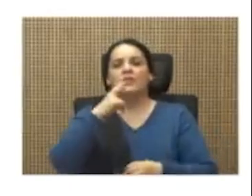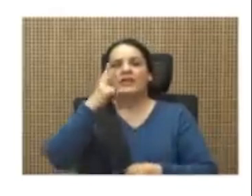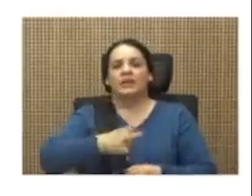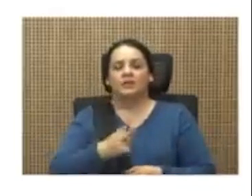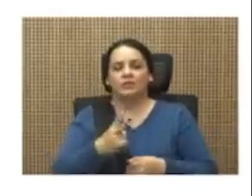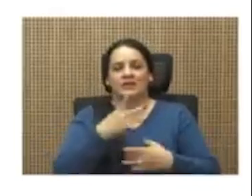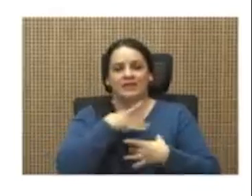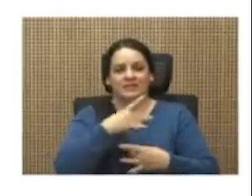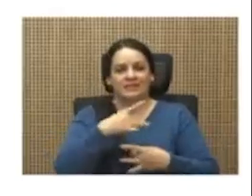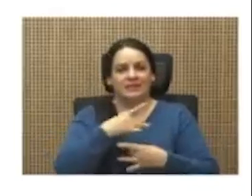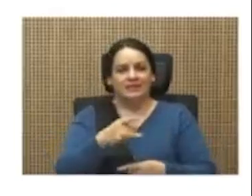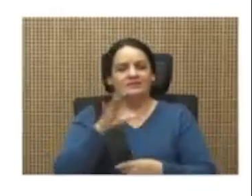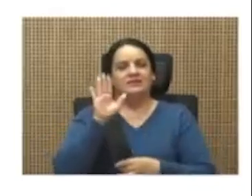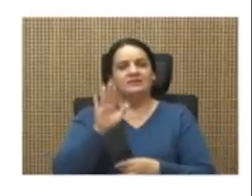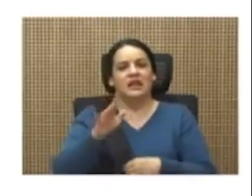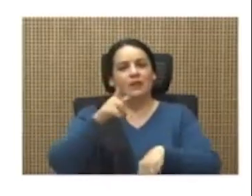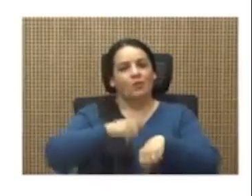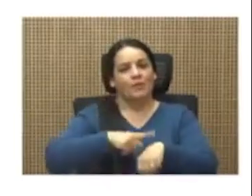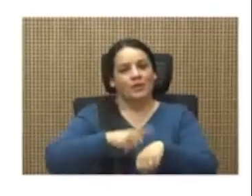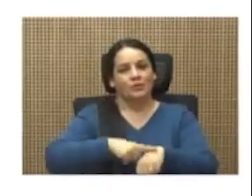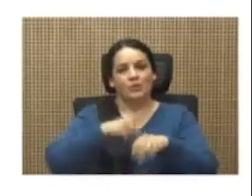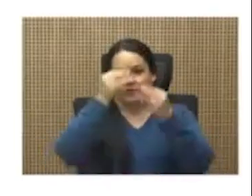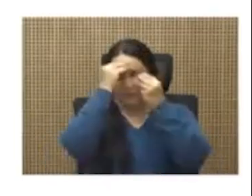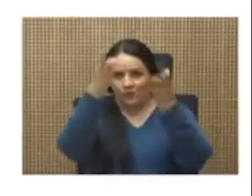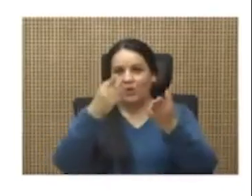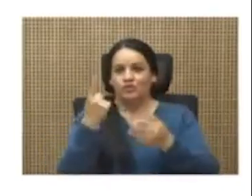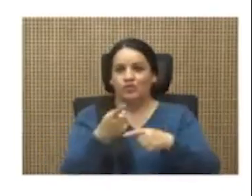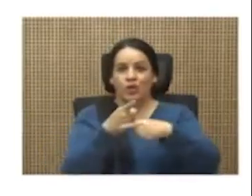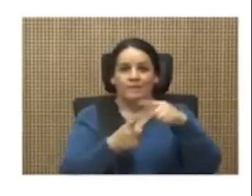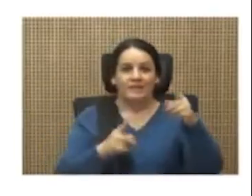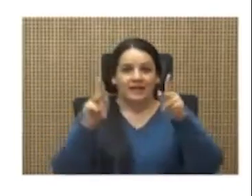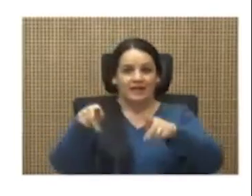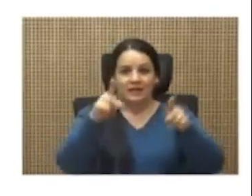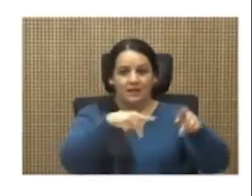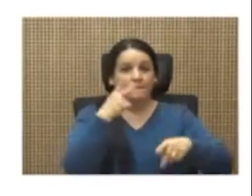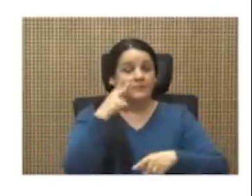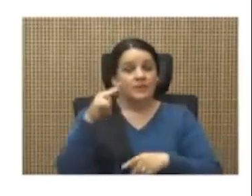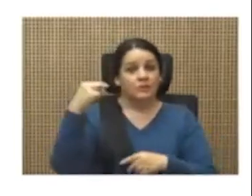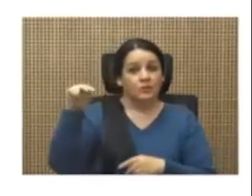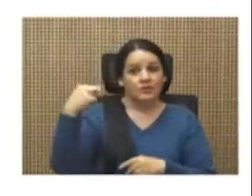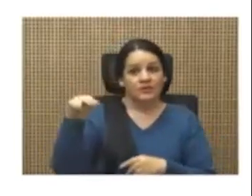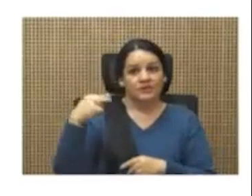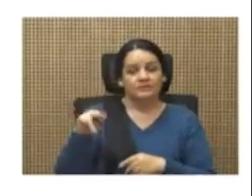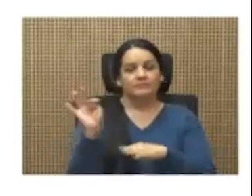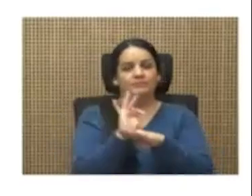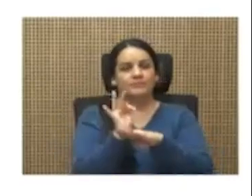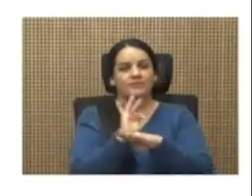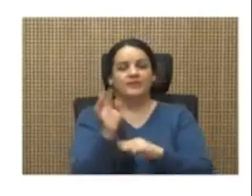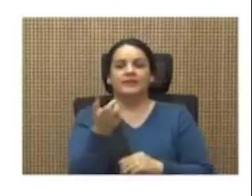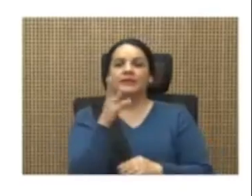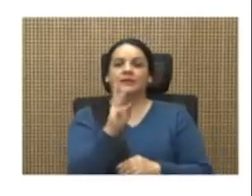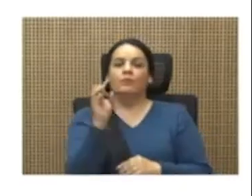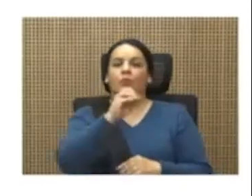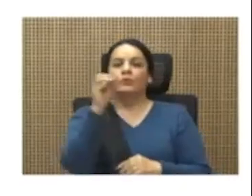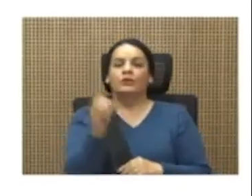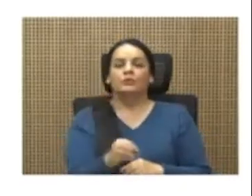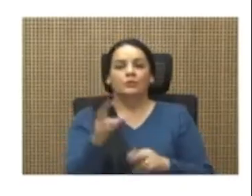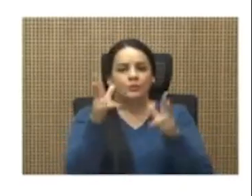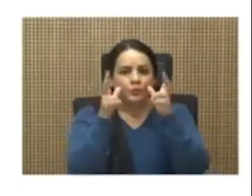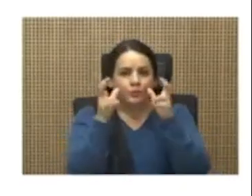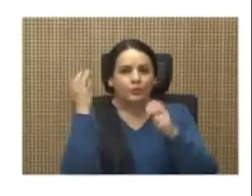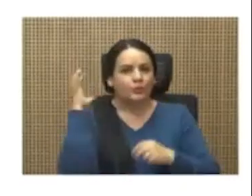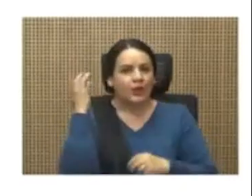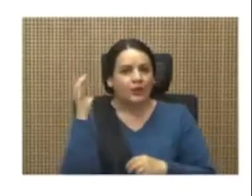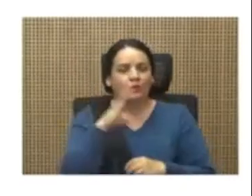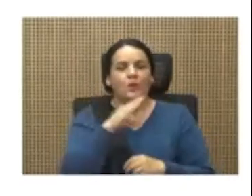hora de informar solo la mitad de la gente ve los noticiarios de televisión apenas un 16 por escucha la radio y un